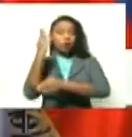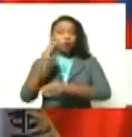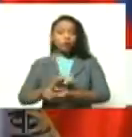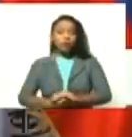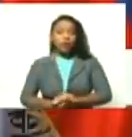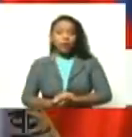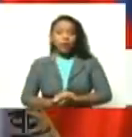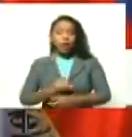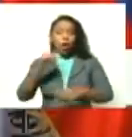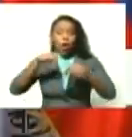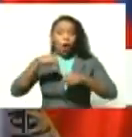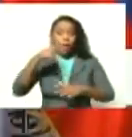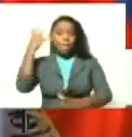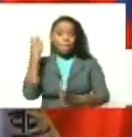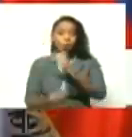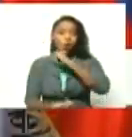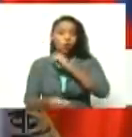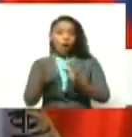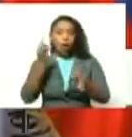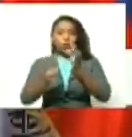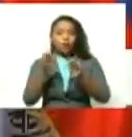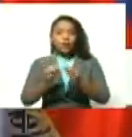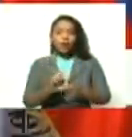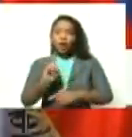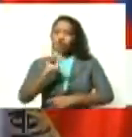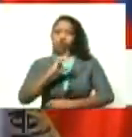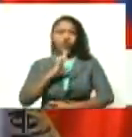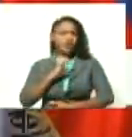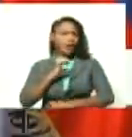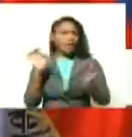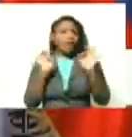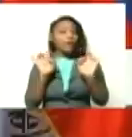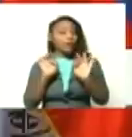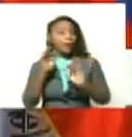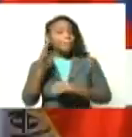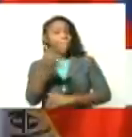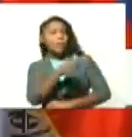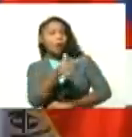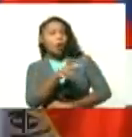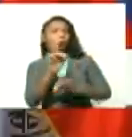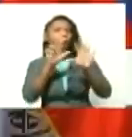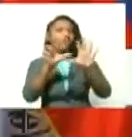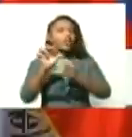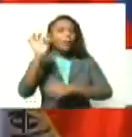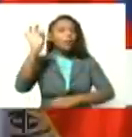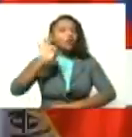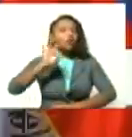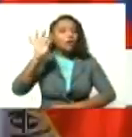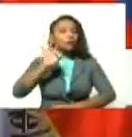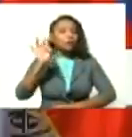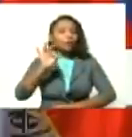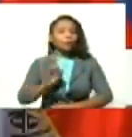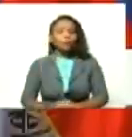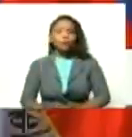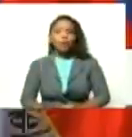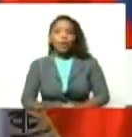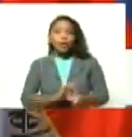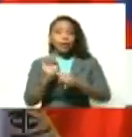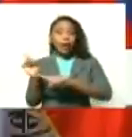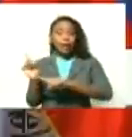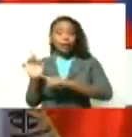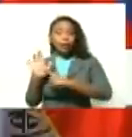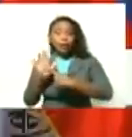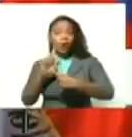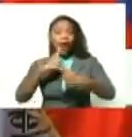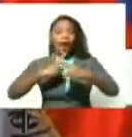de la justicia. No es de extrañar que aproximadamente el 80% de estos